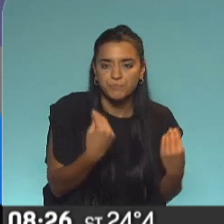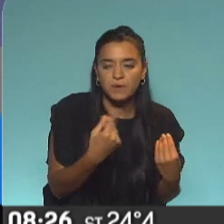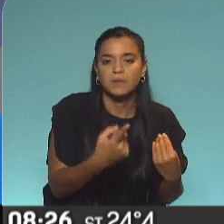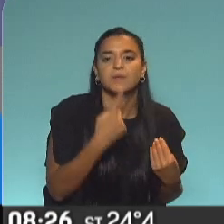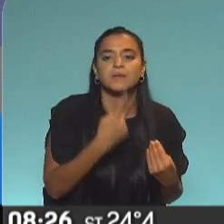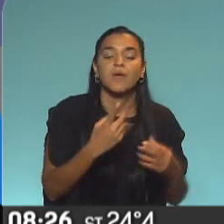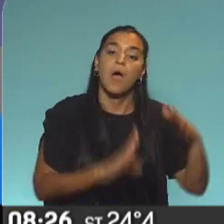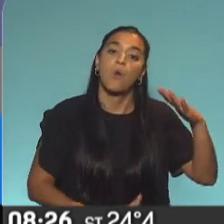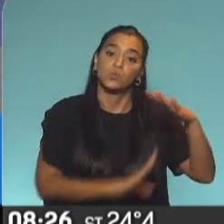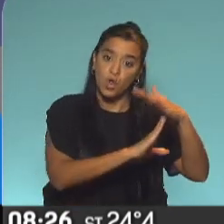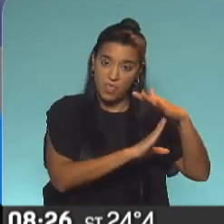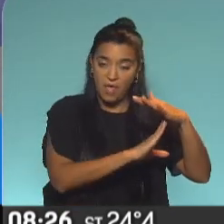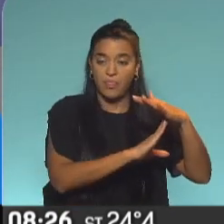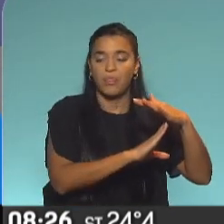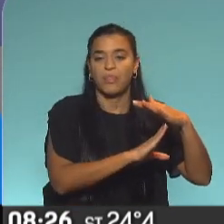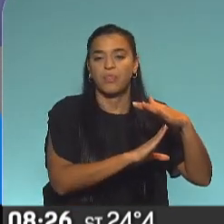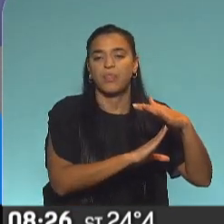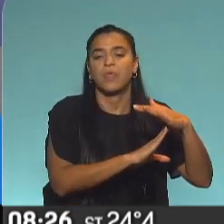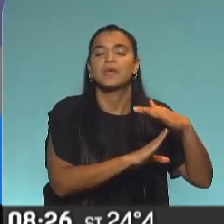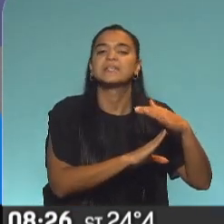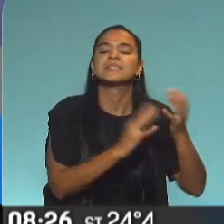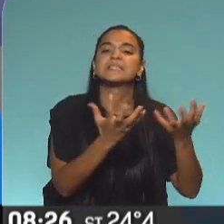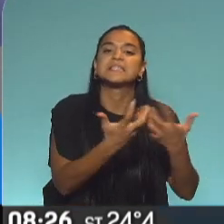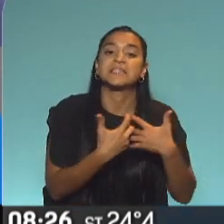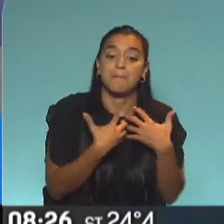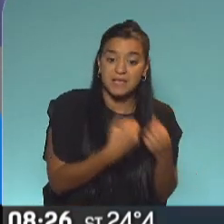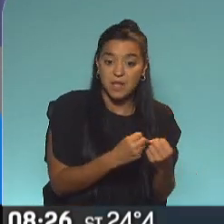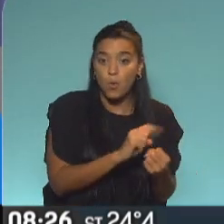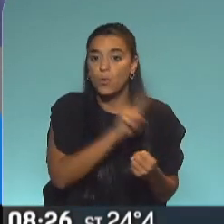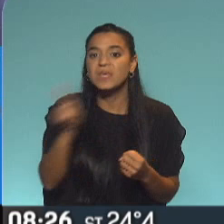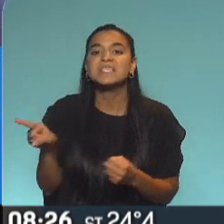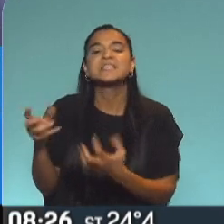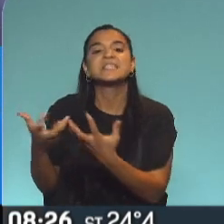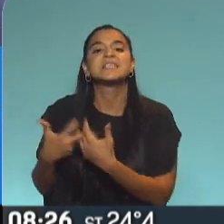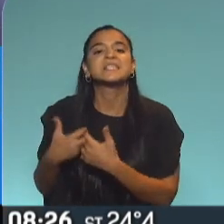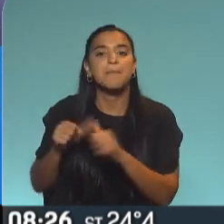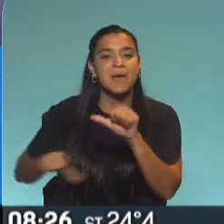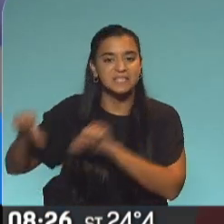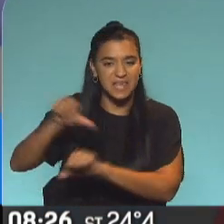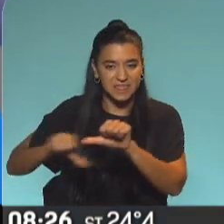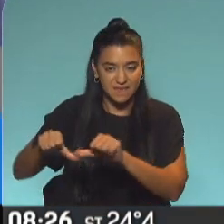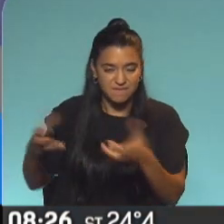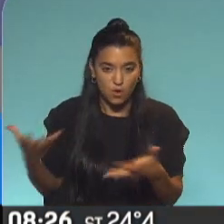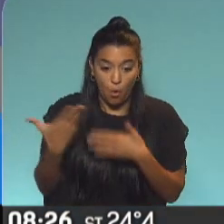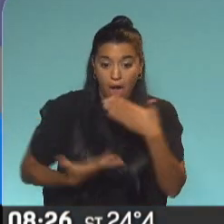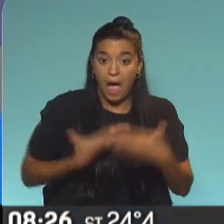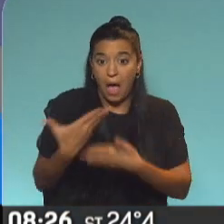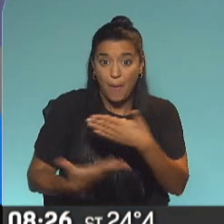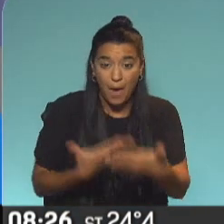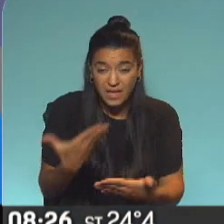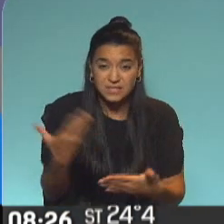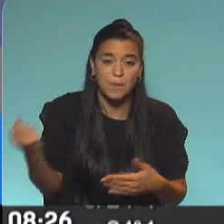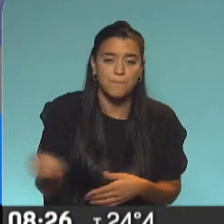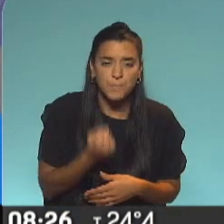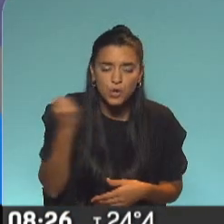las autoridades, todo el sistema sanitario y el sistema científico. Los grandes avances,